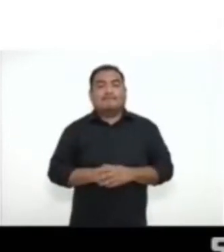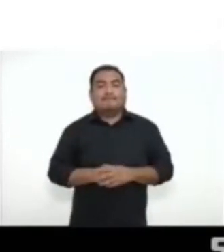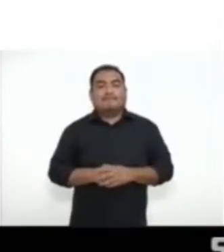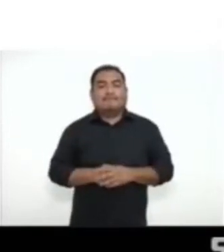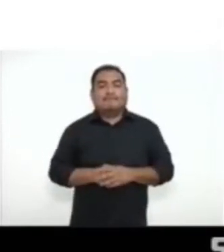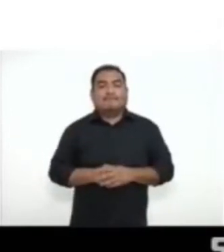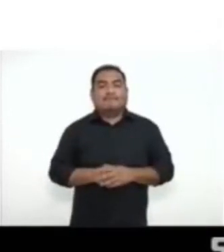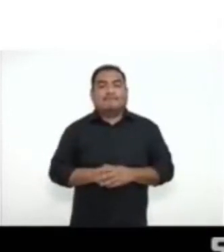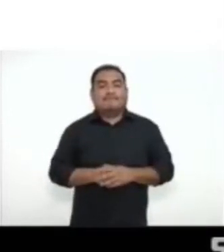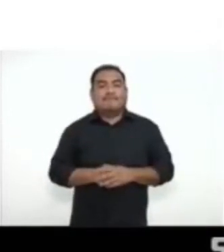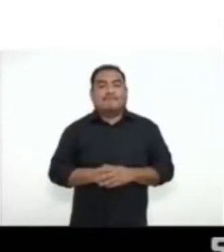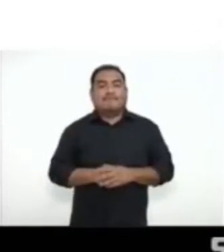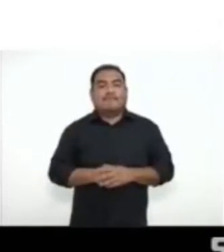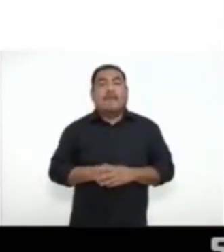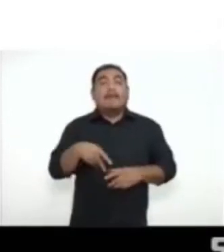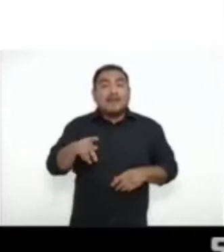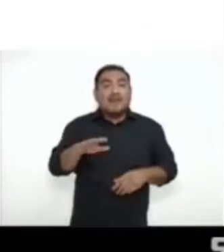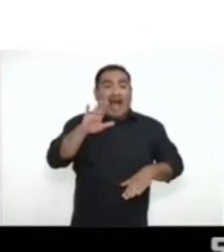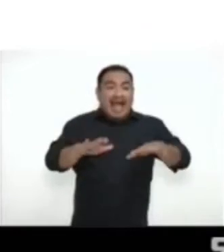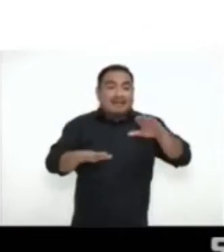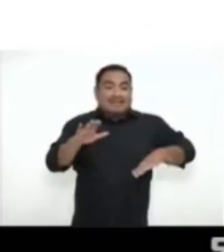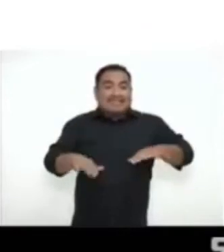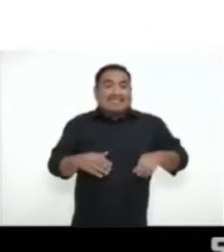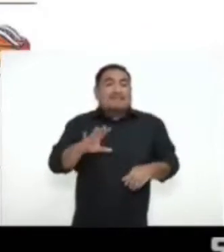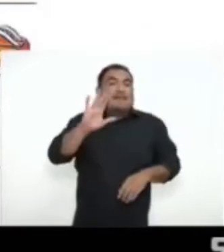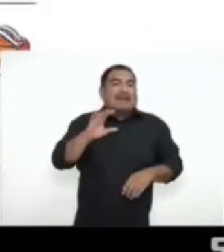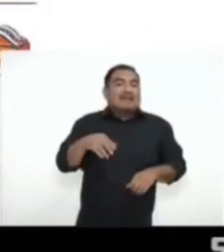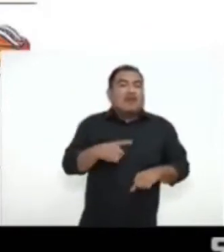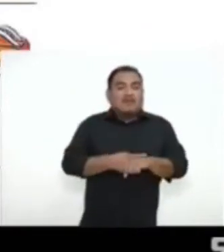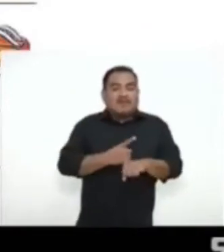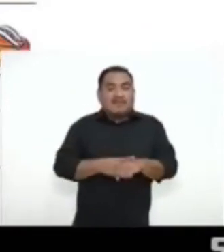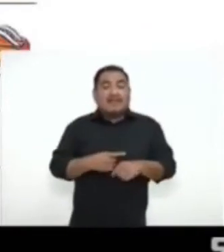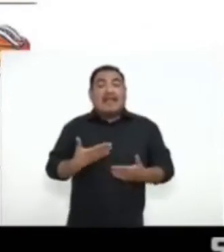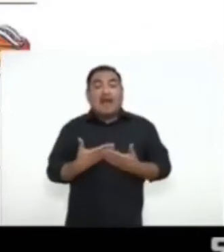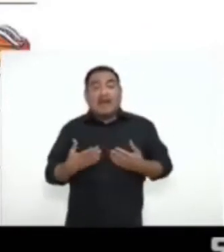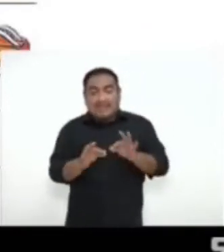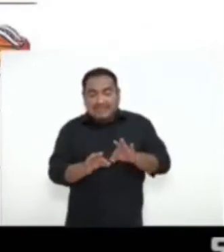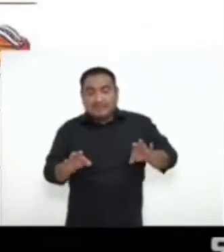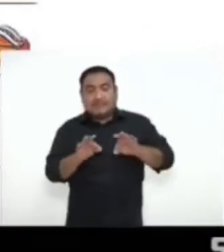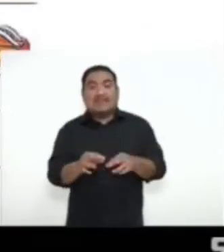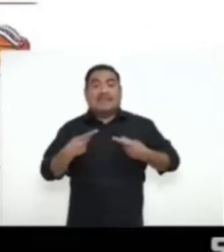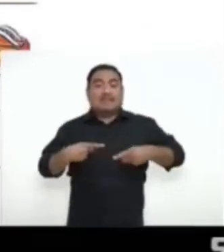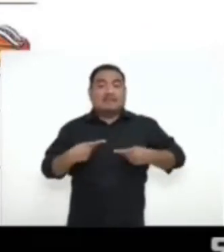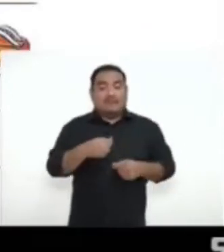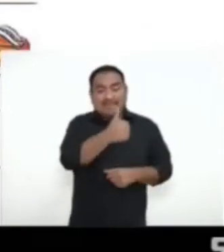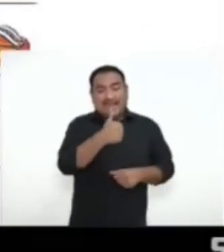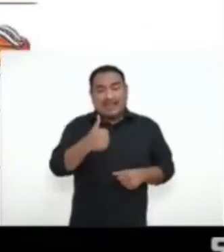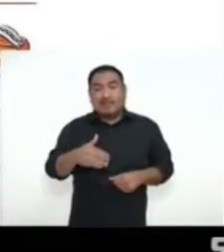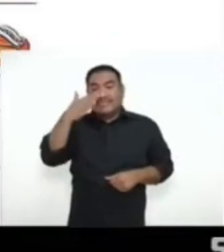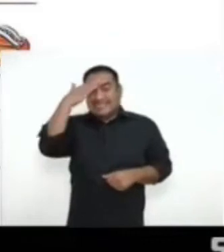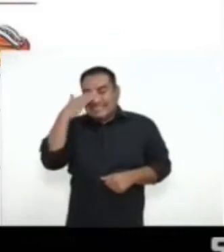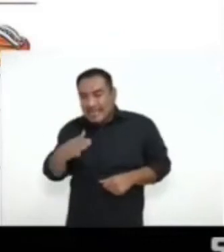un síntoma, es una enfermedad. Si nosotros aprendemos a gestionarlo, no